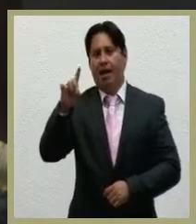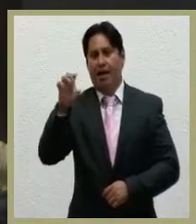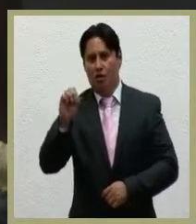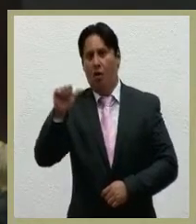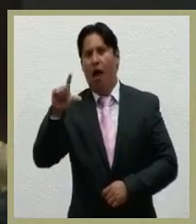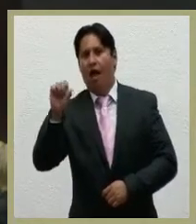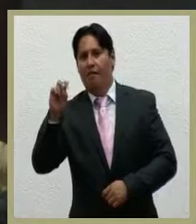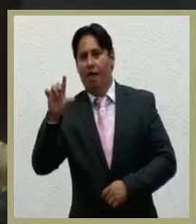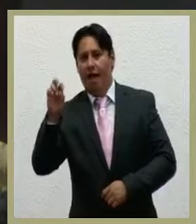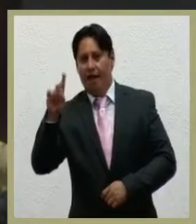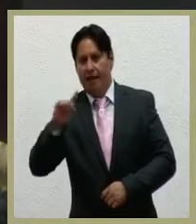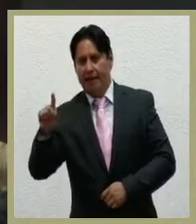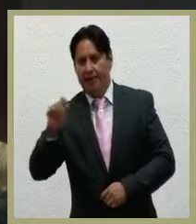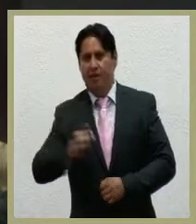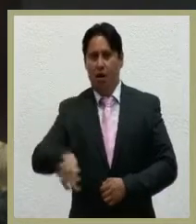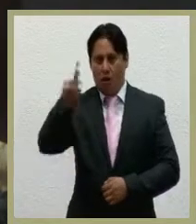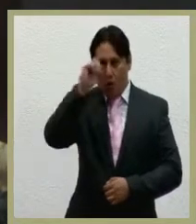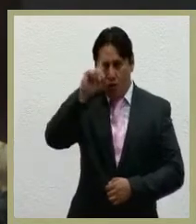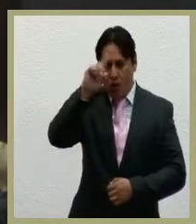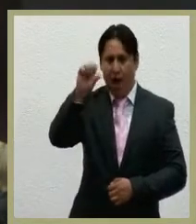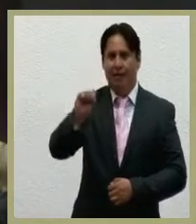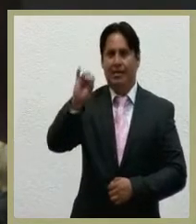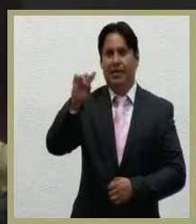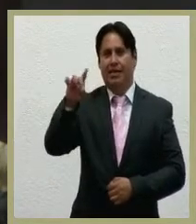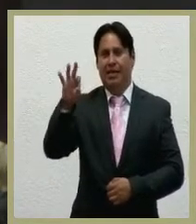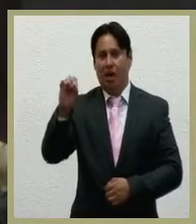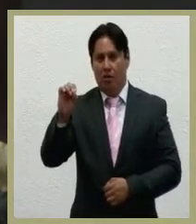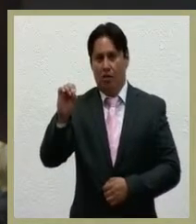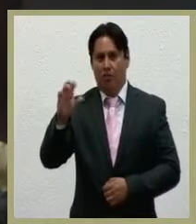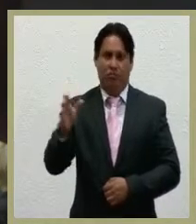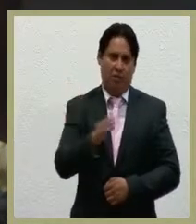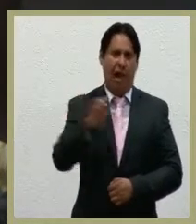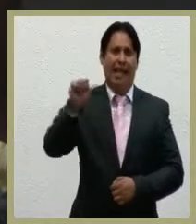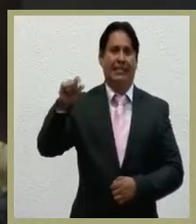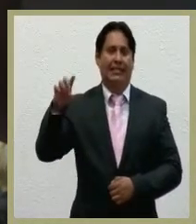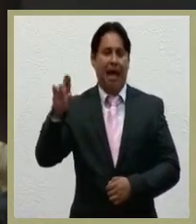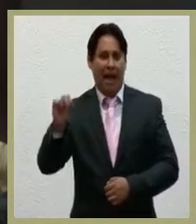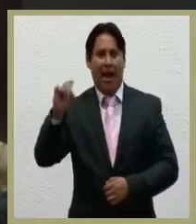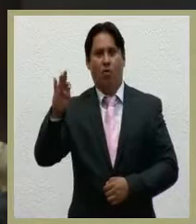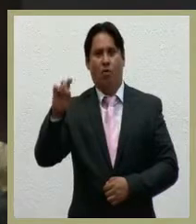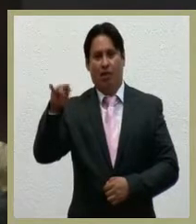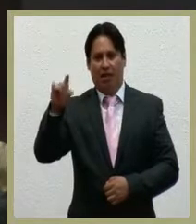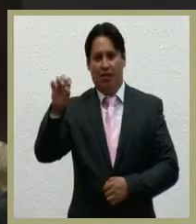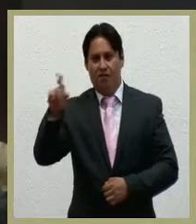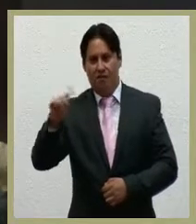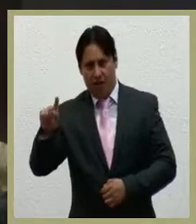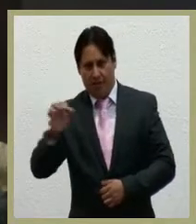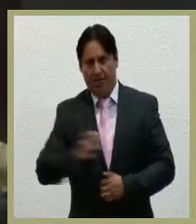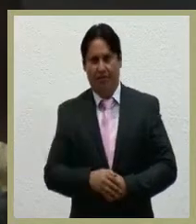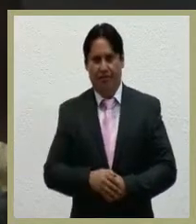Álvarez. Concejal síndico Sara Isabel García Bonifaz.